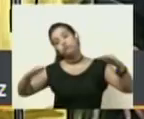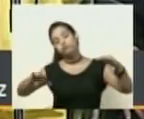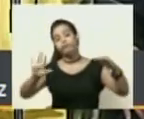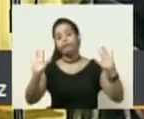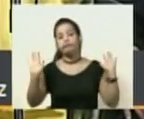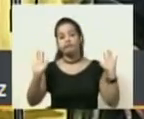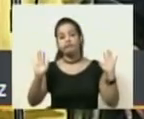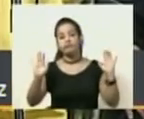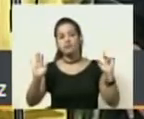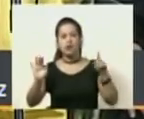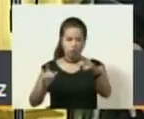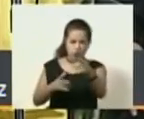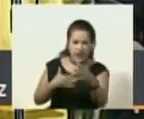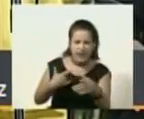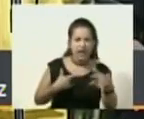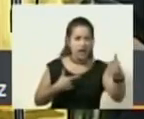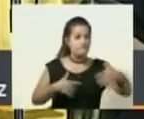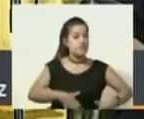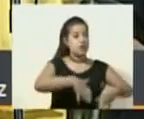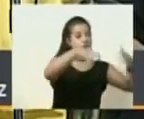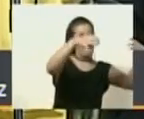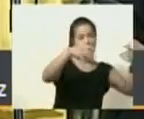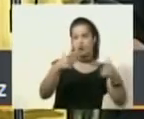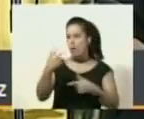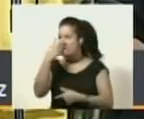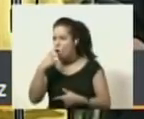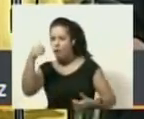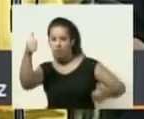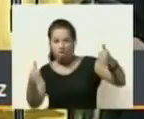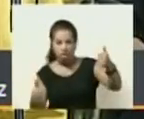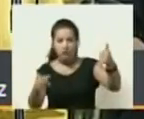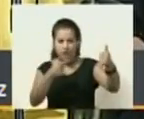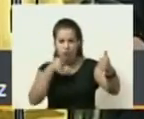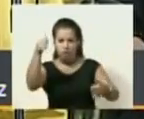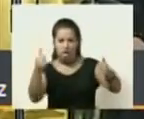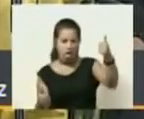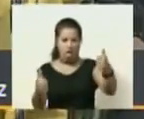Ricos y pobres, ¿ustedes quieren una sociedad otra vez desigual de ricos y pobres?